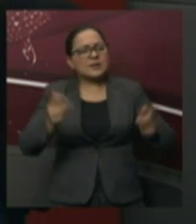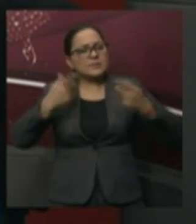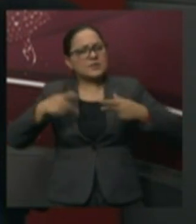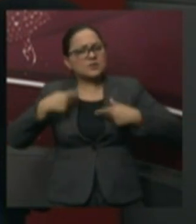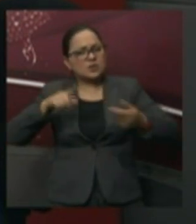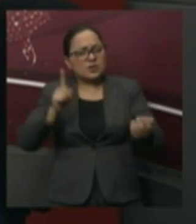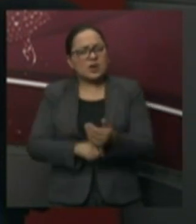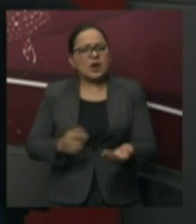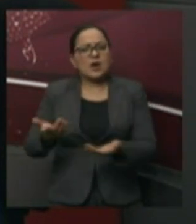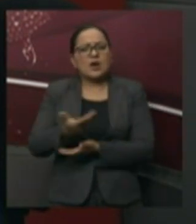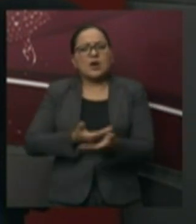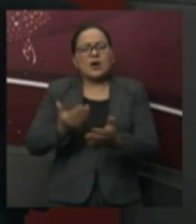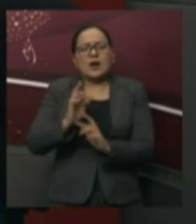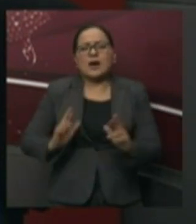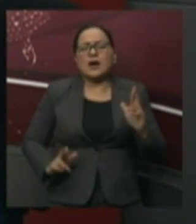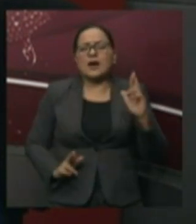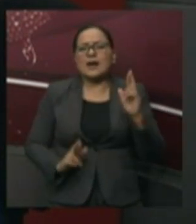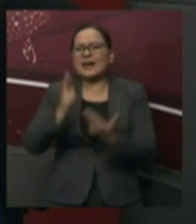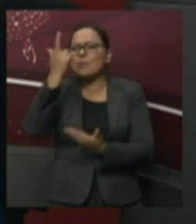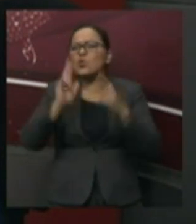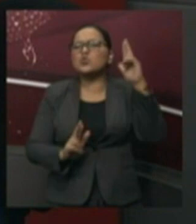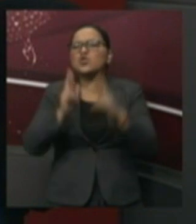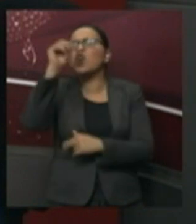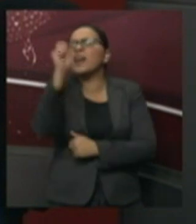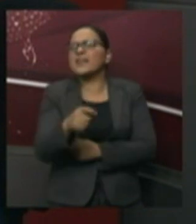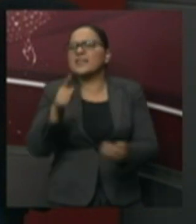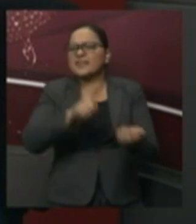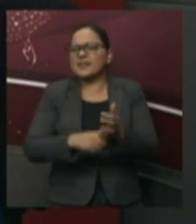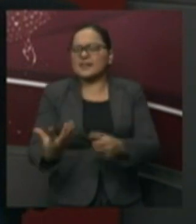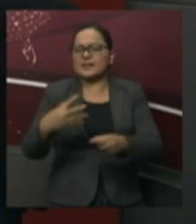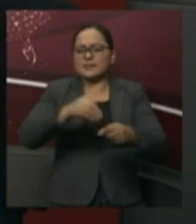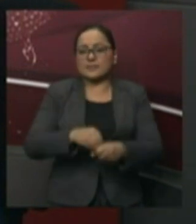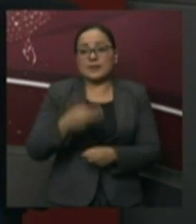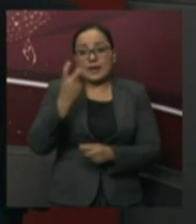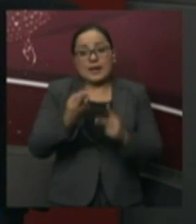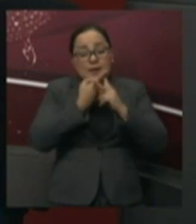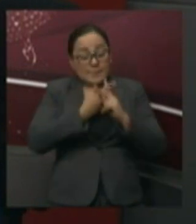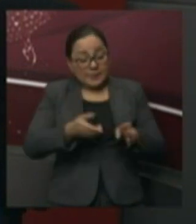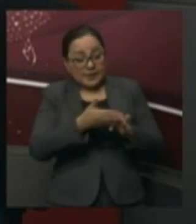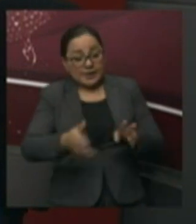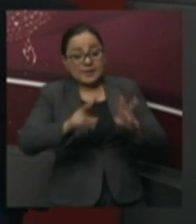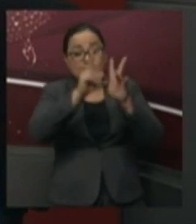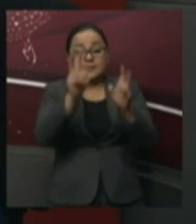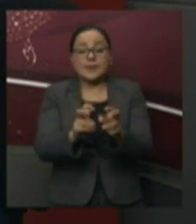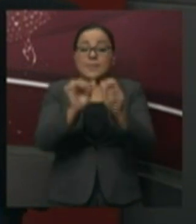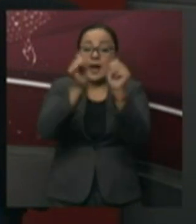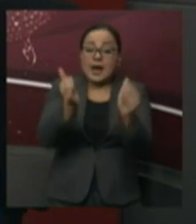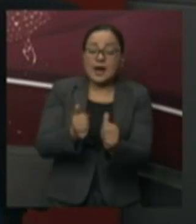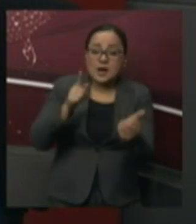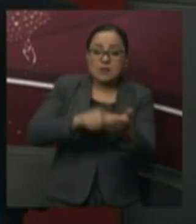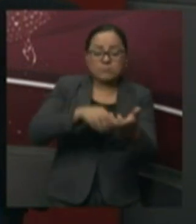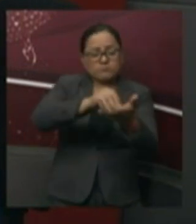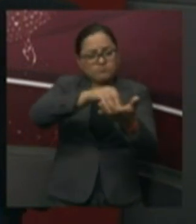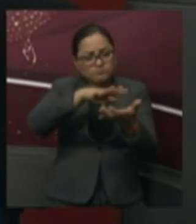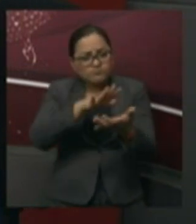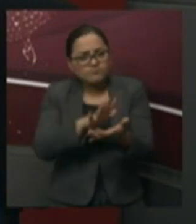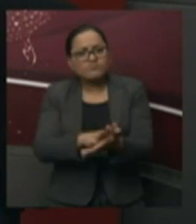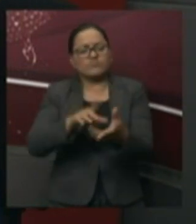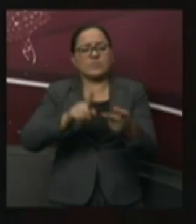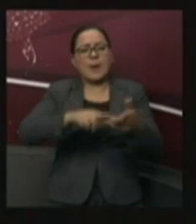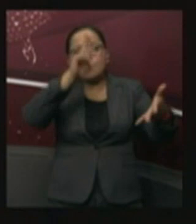Y los artistas revolucionarios del momento emprendían labores artísticas, de oficios, de estampa,